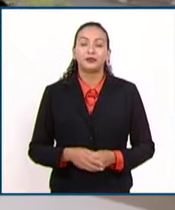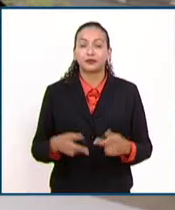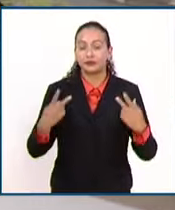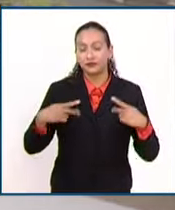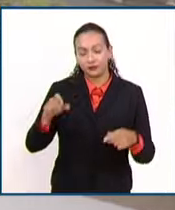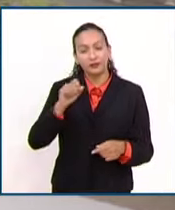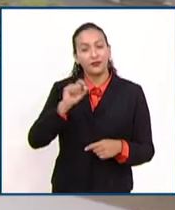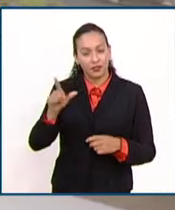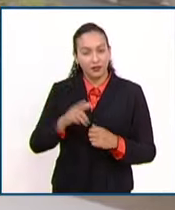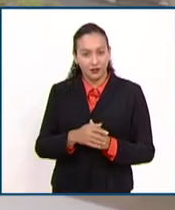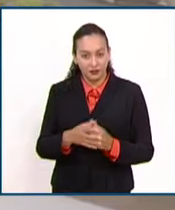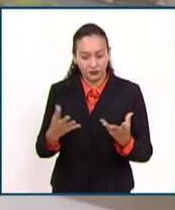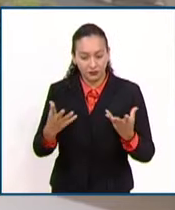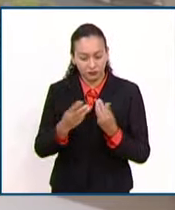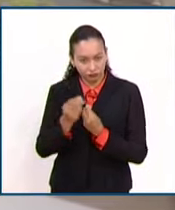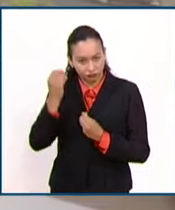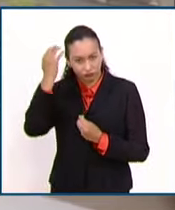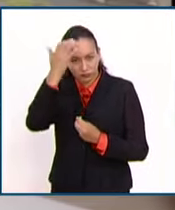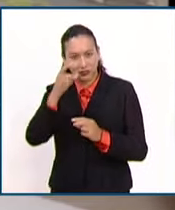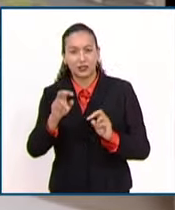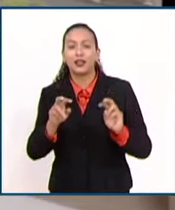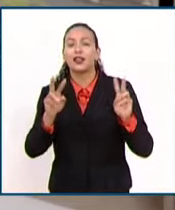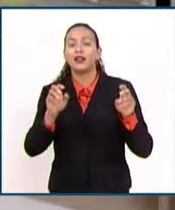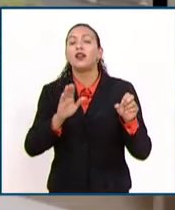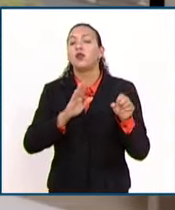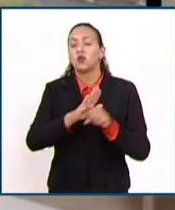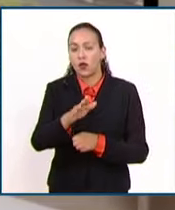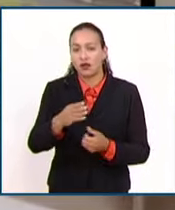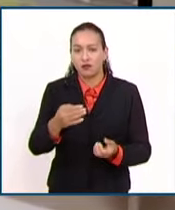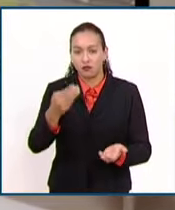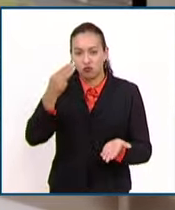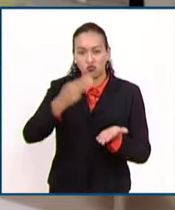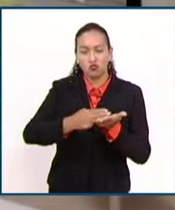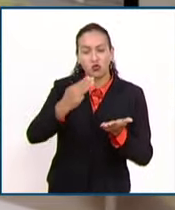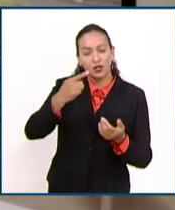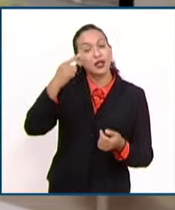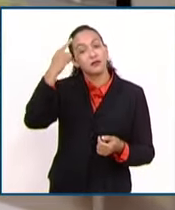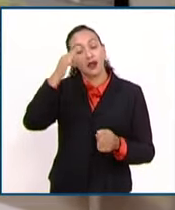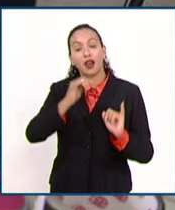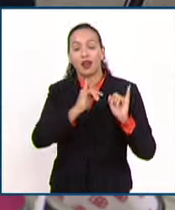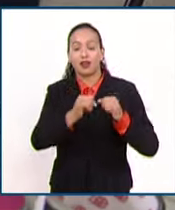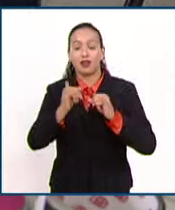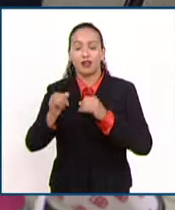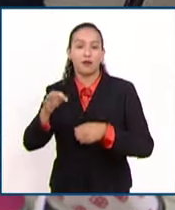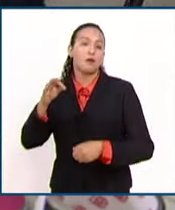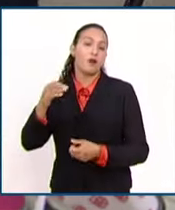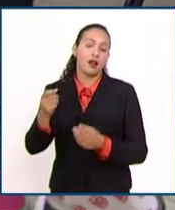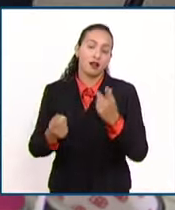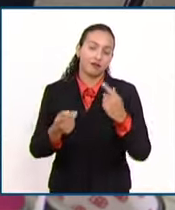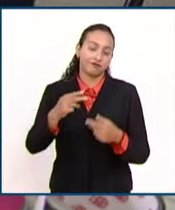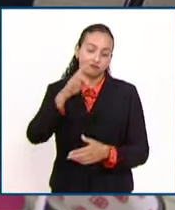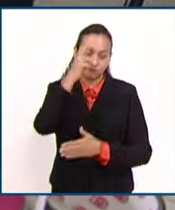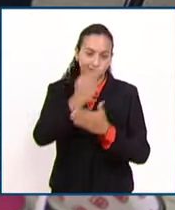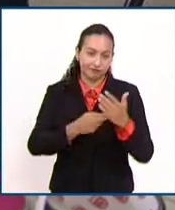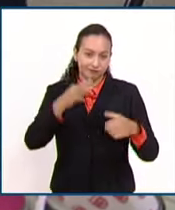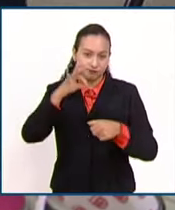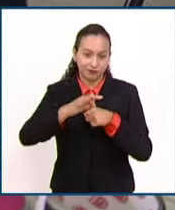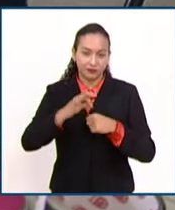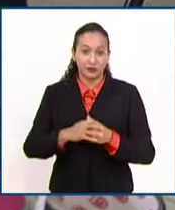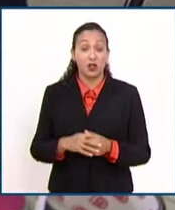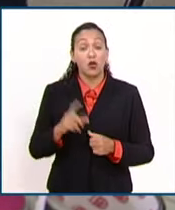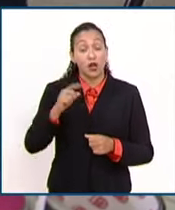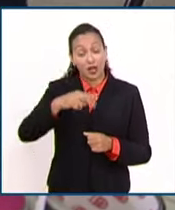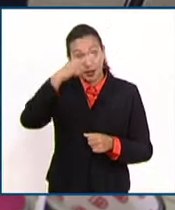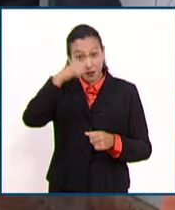Especialistas reflexionaron en torno a la individualización de las multas por delitos electorales. En cada proceso electoral